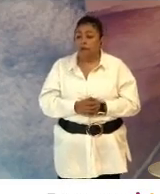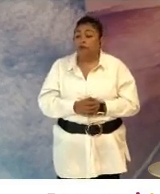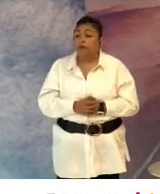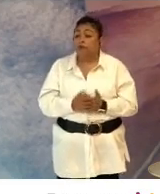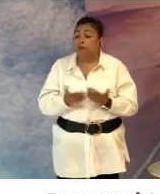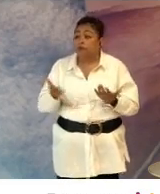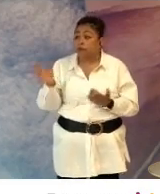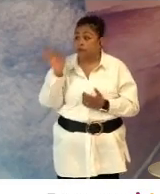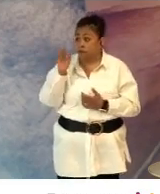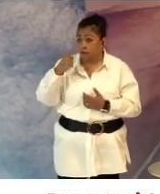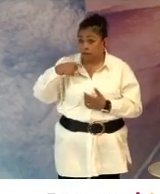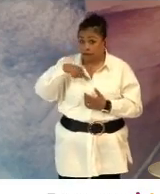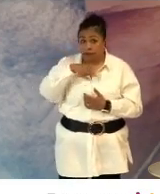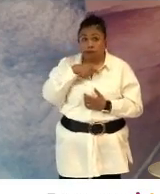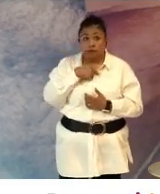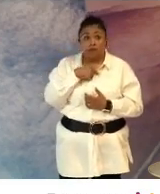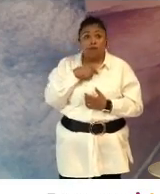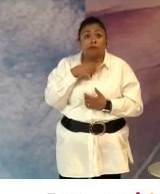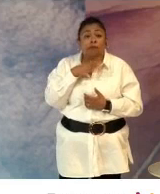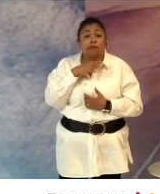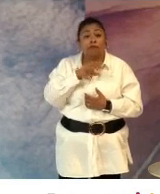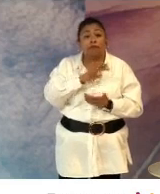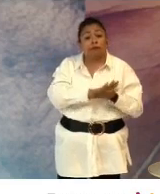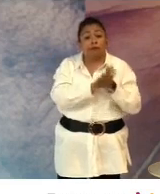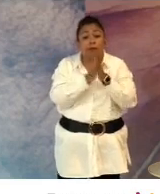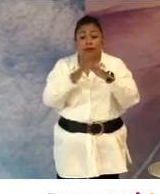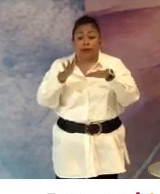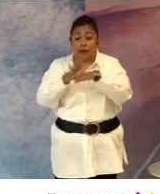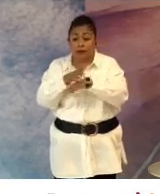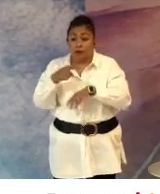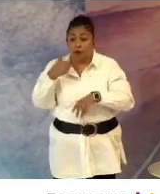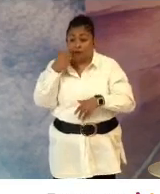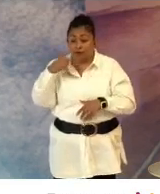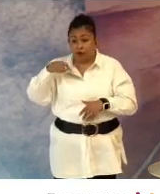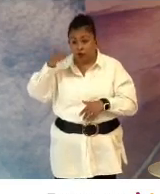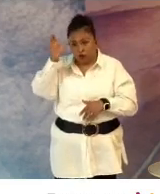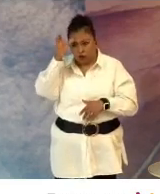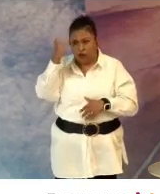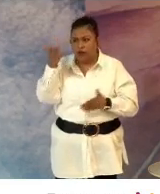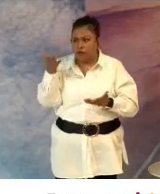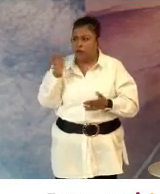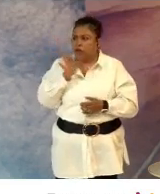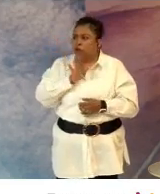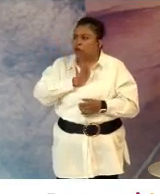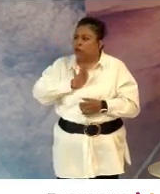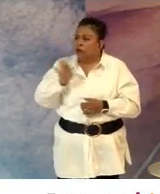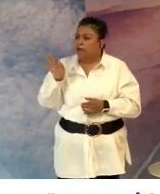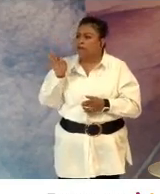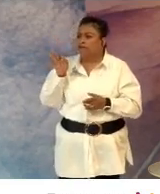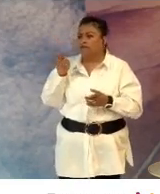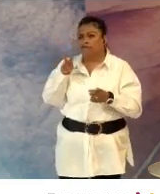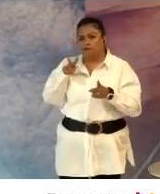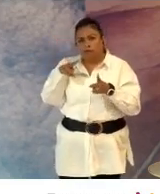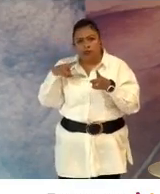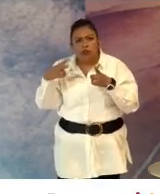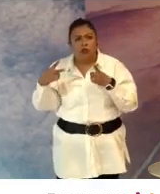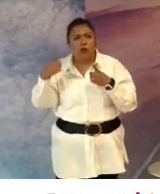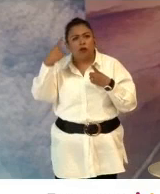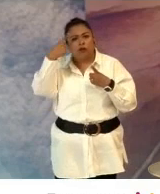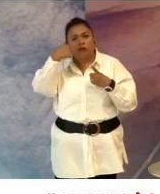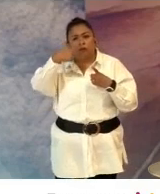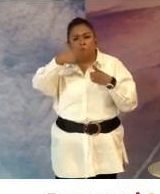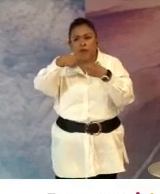en la que estamos operando a una conciencia que funcione con un enfoque de